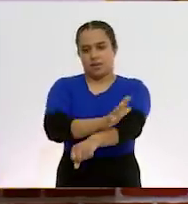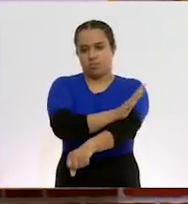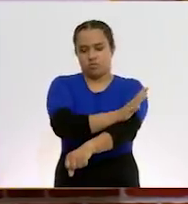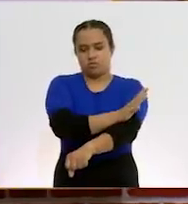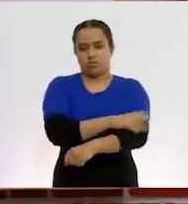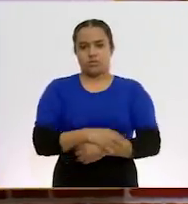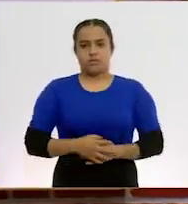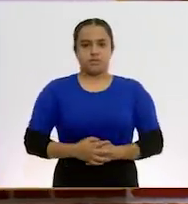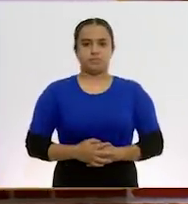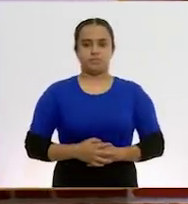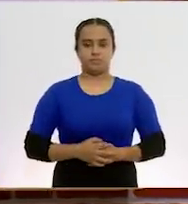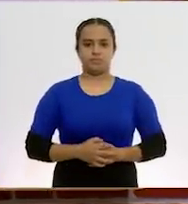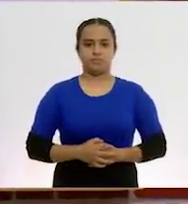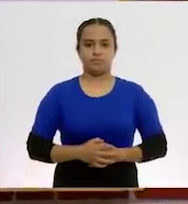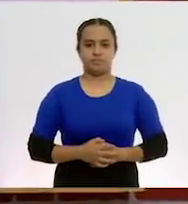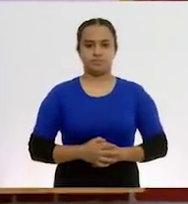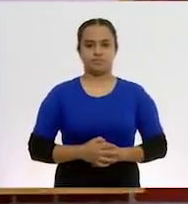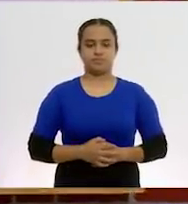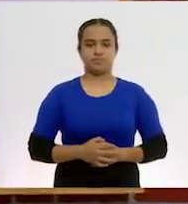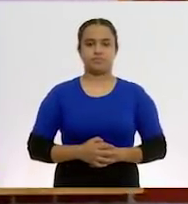emociones.